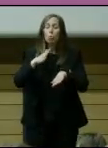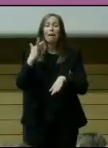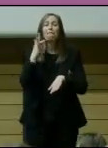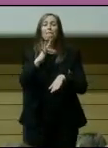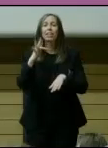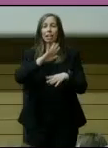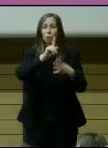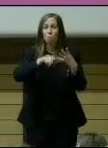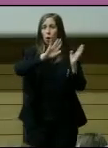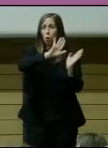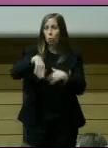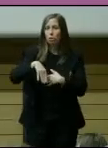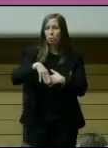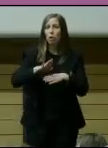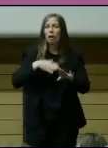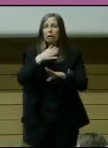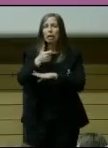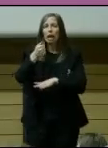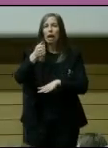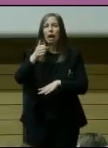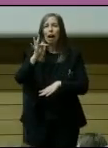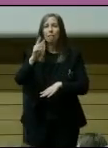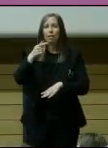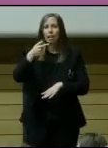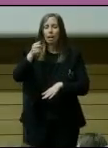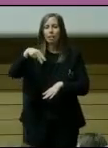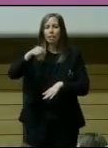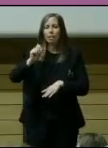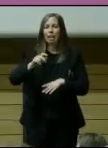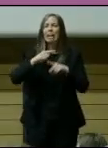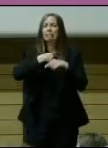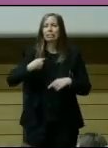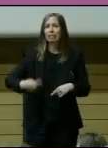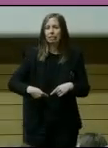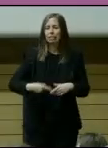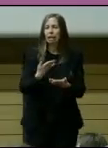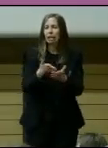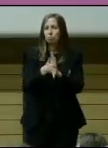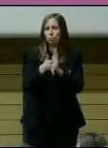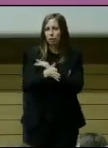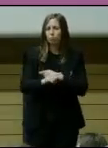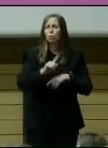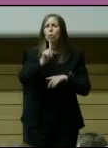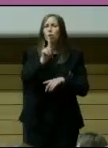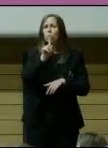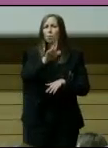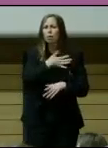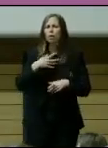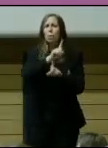Y por último os explicaré, iremos a Afganistán, a China, explicaré la demanda y la red asistencial. Y primero quiero haceros una